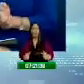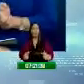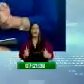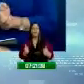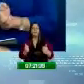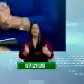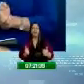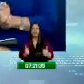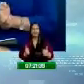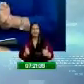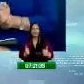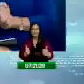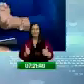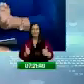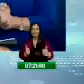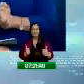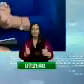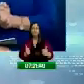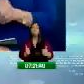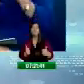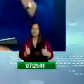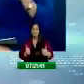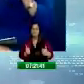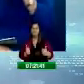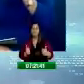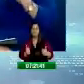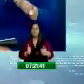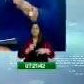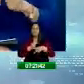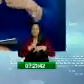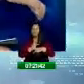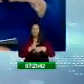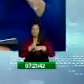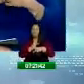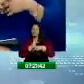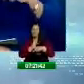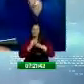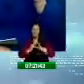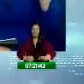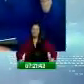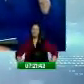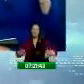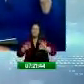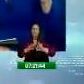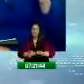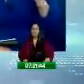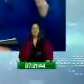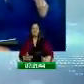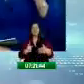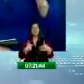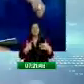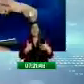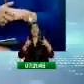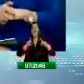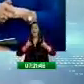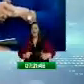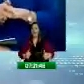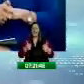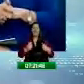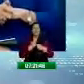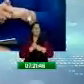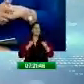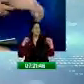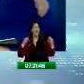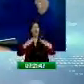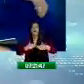una vigilancia durante un mes. Es decir, que lo ideal es que, aún habiendo salido airosos de